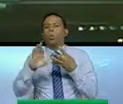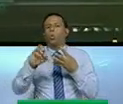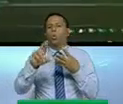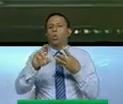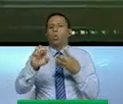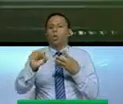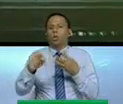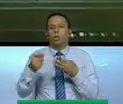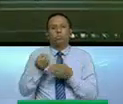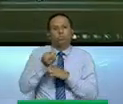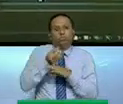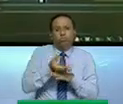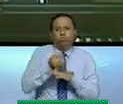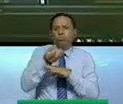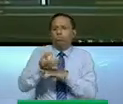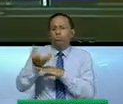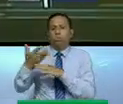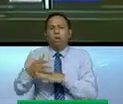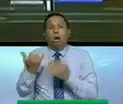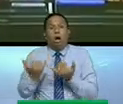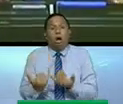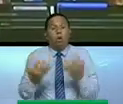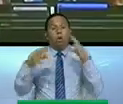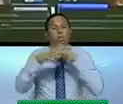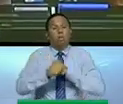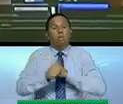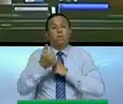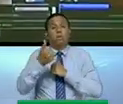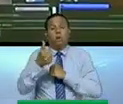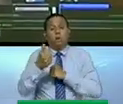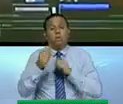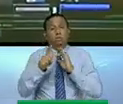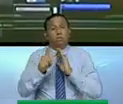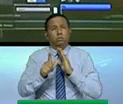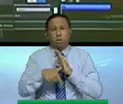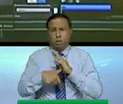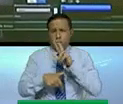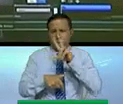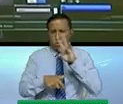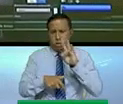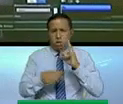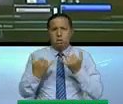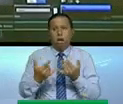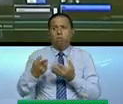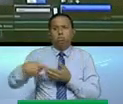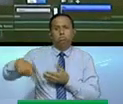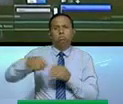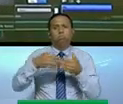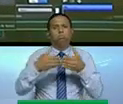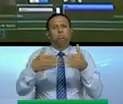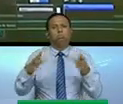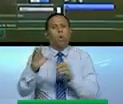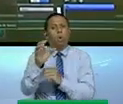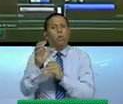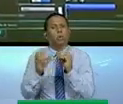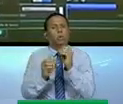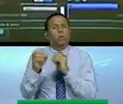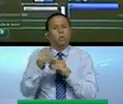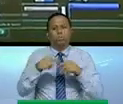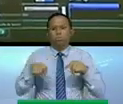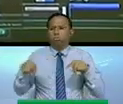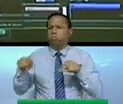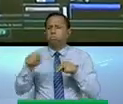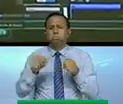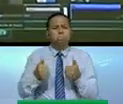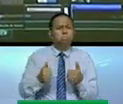Cabe recalcar que hasta ahora, 10 de la noche con 37 minutos, pues está funcionando aquí todo respectivamente como debe ser